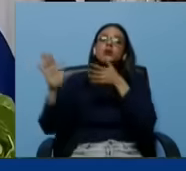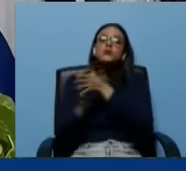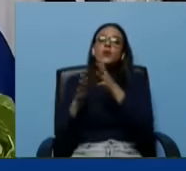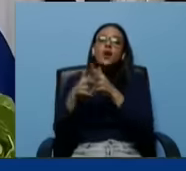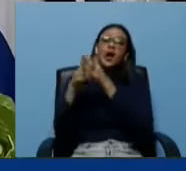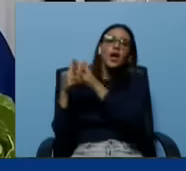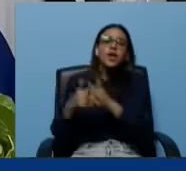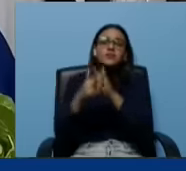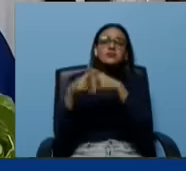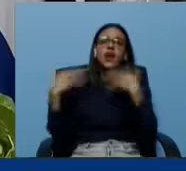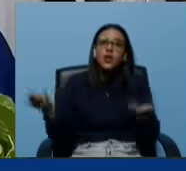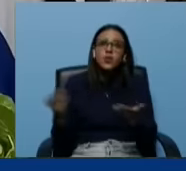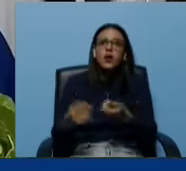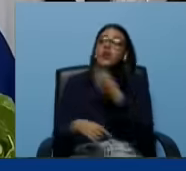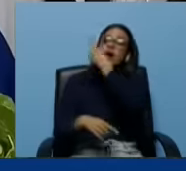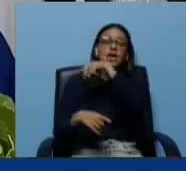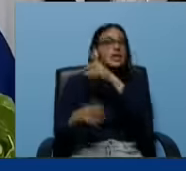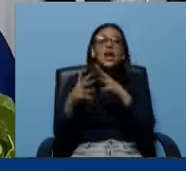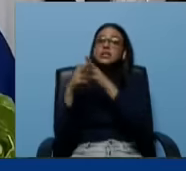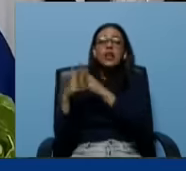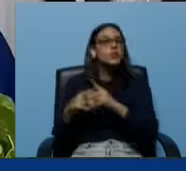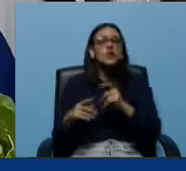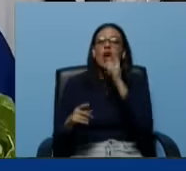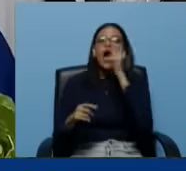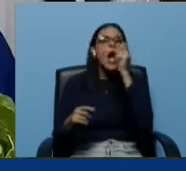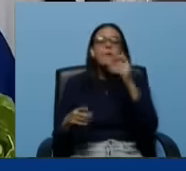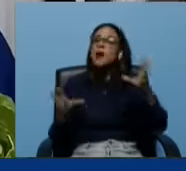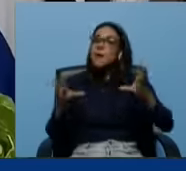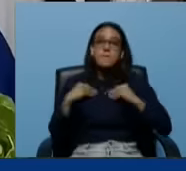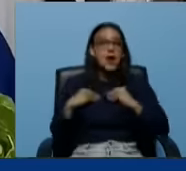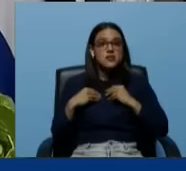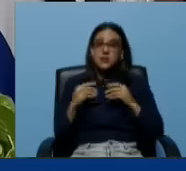y los gringos jamás van a aceptar